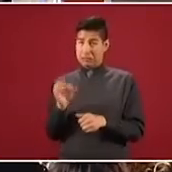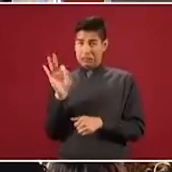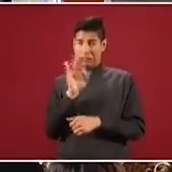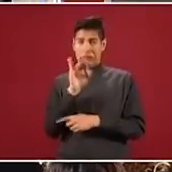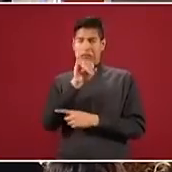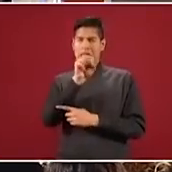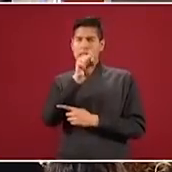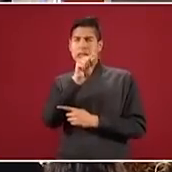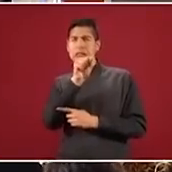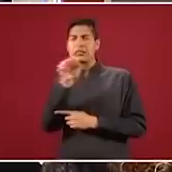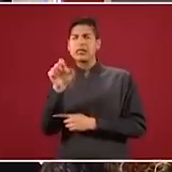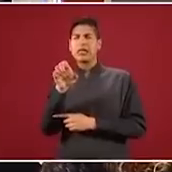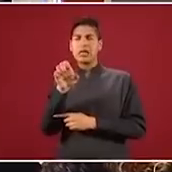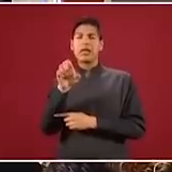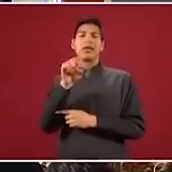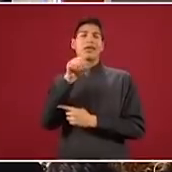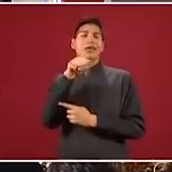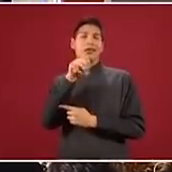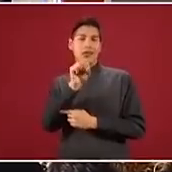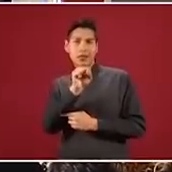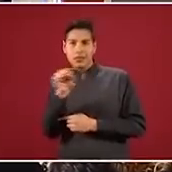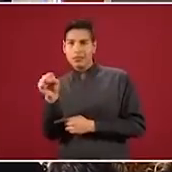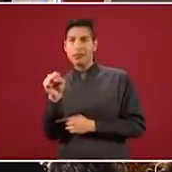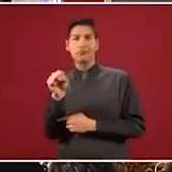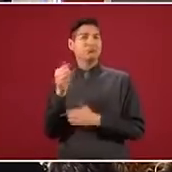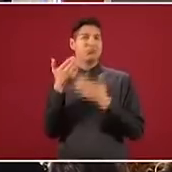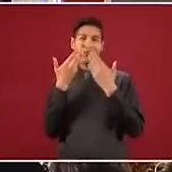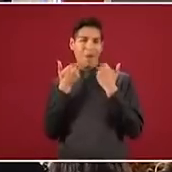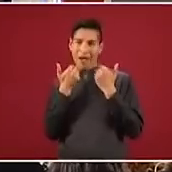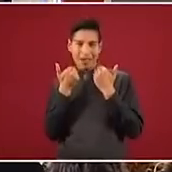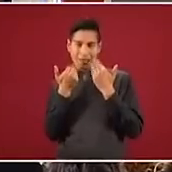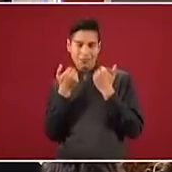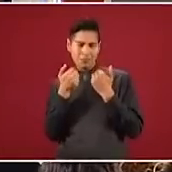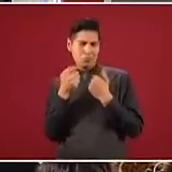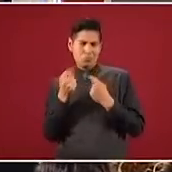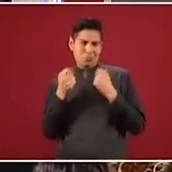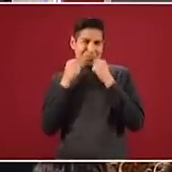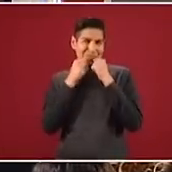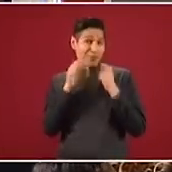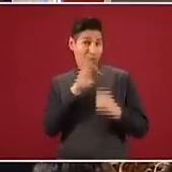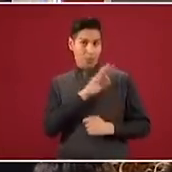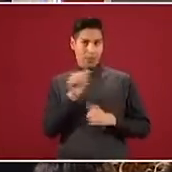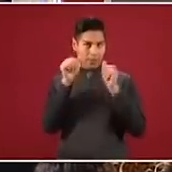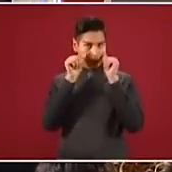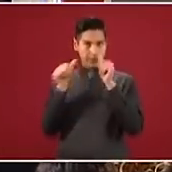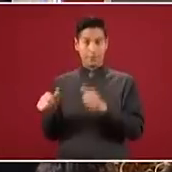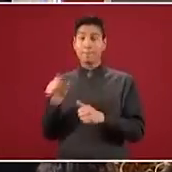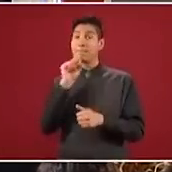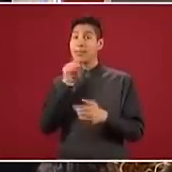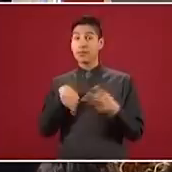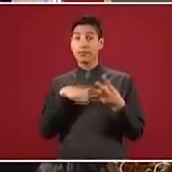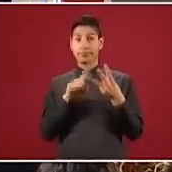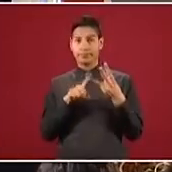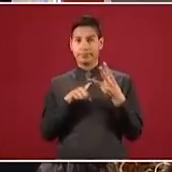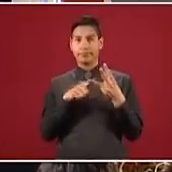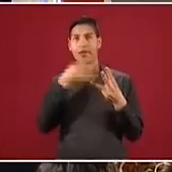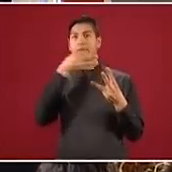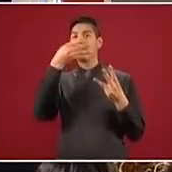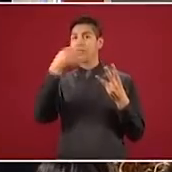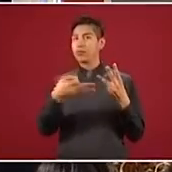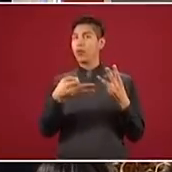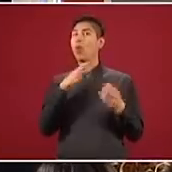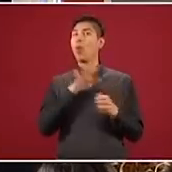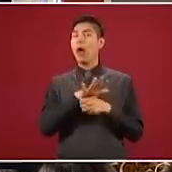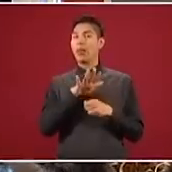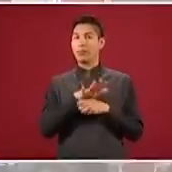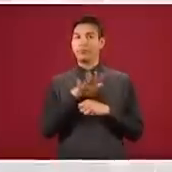salud para población no asegurada. Y finalmente, como un comunicado también muy claro, lo que dije,